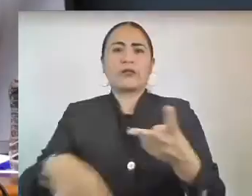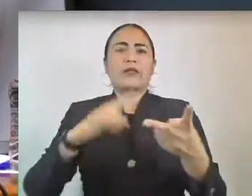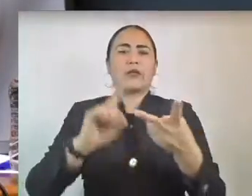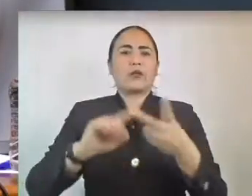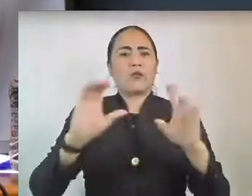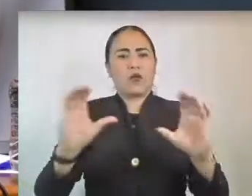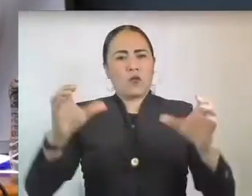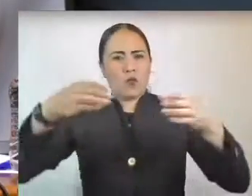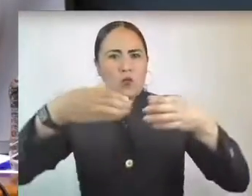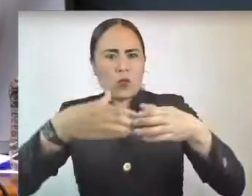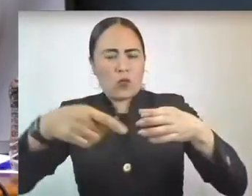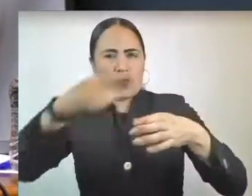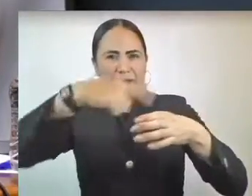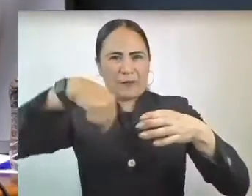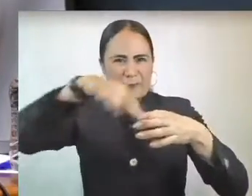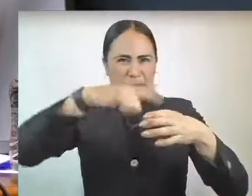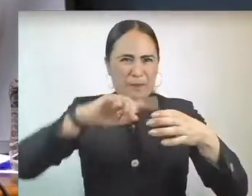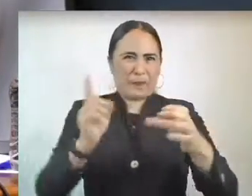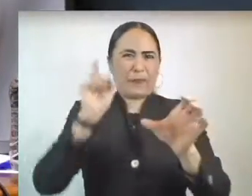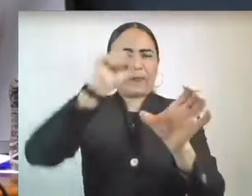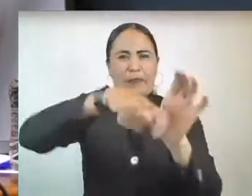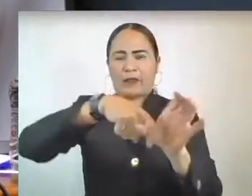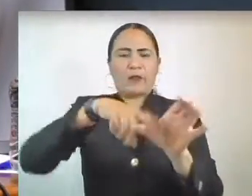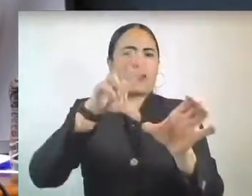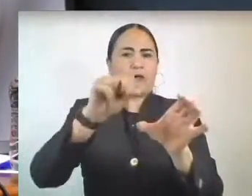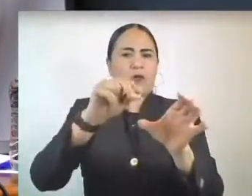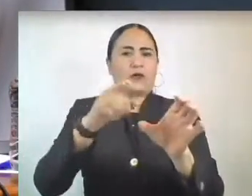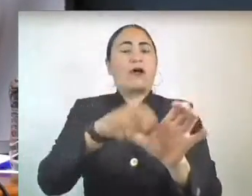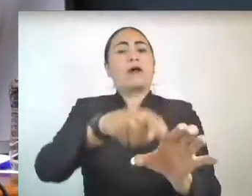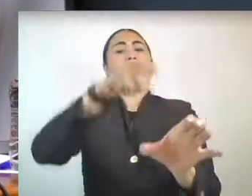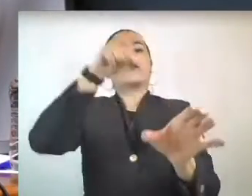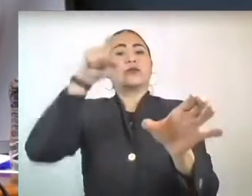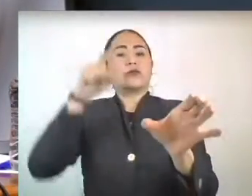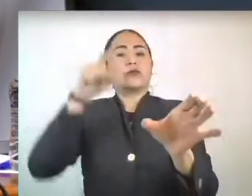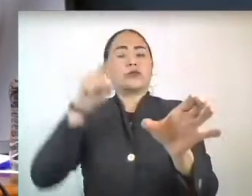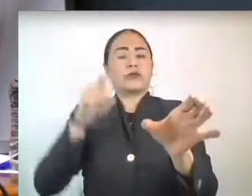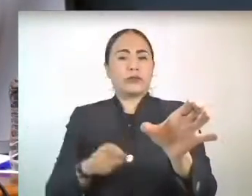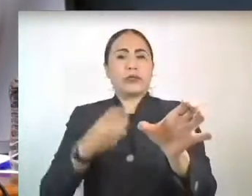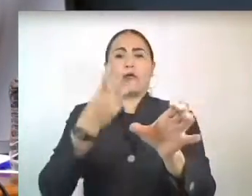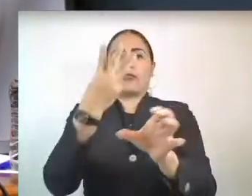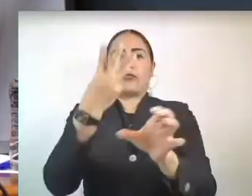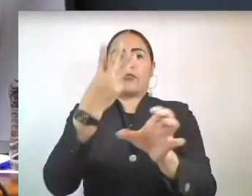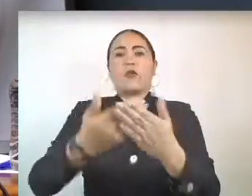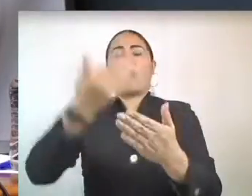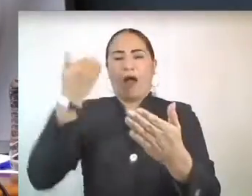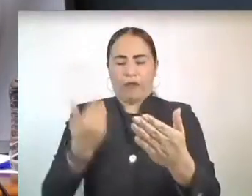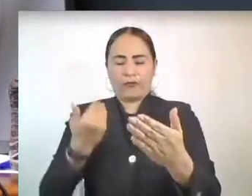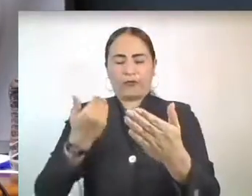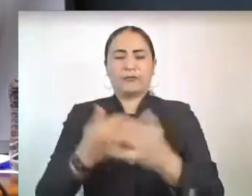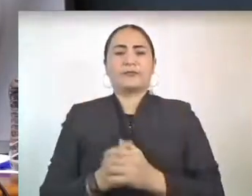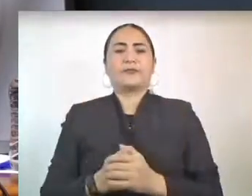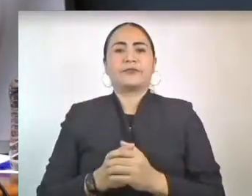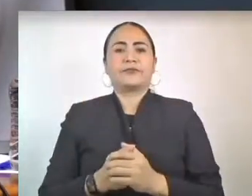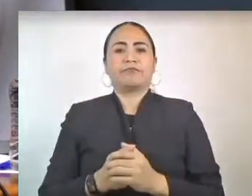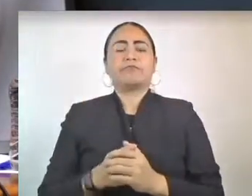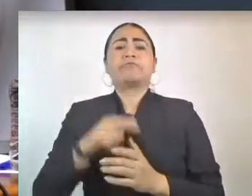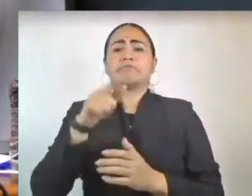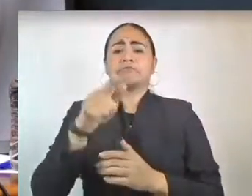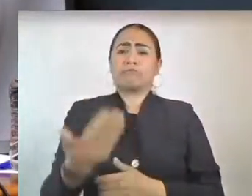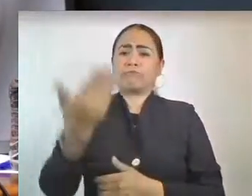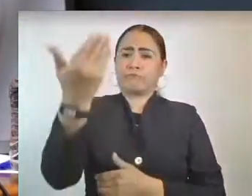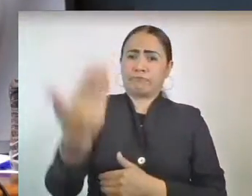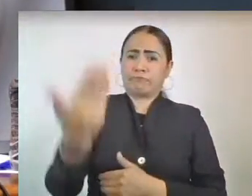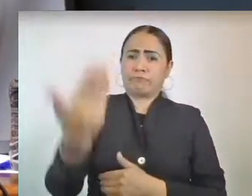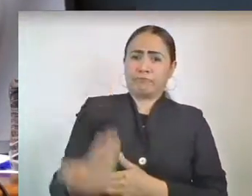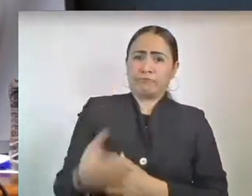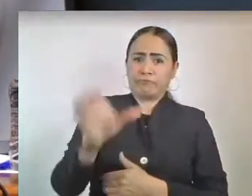General, salvo que se haya separado del cargo 3 años antes del día de la designación, gozar de buena reputación y